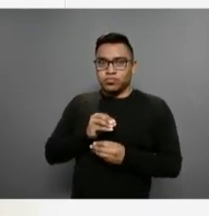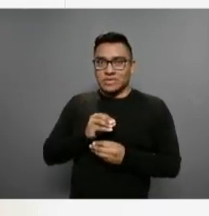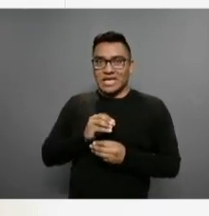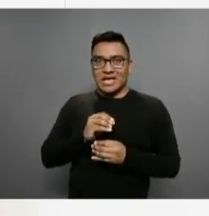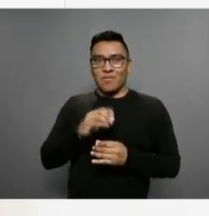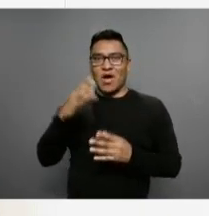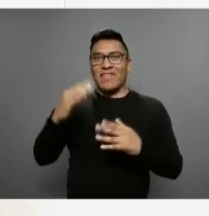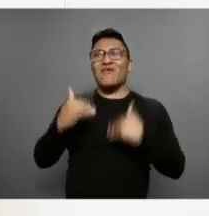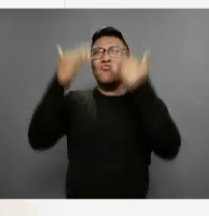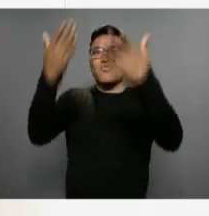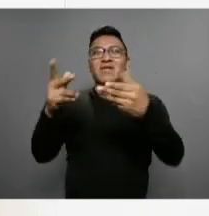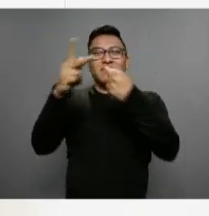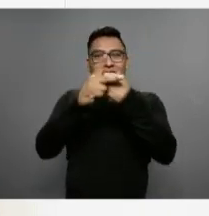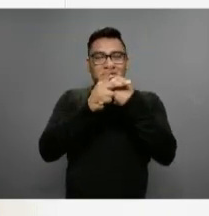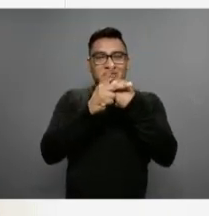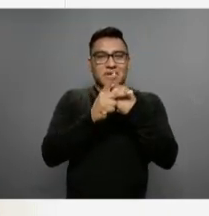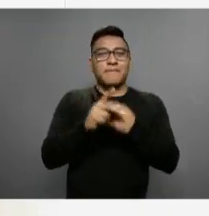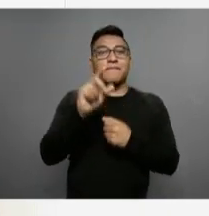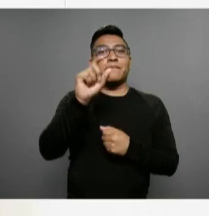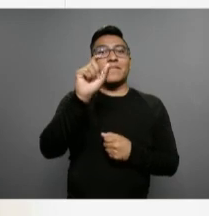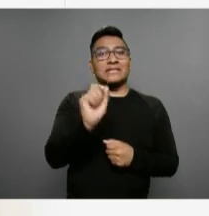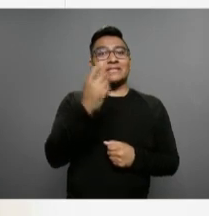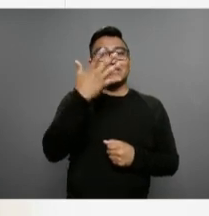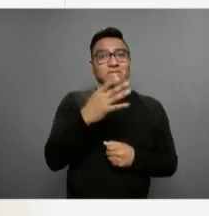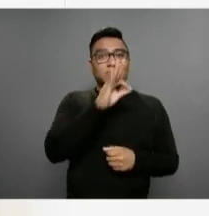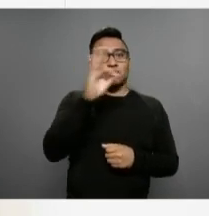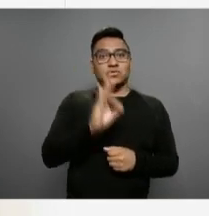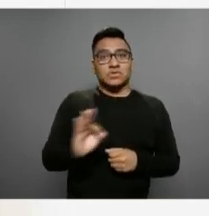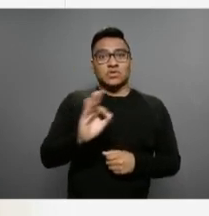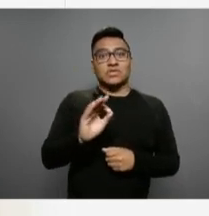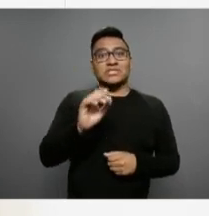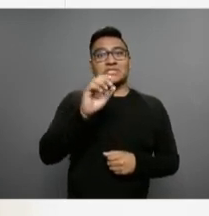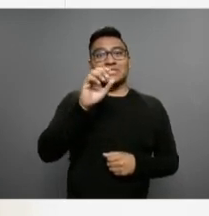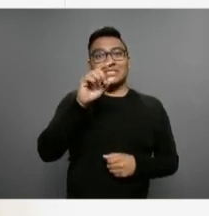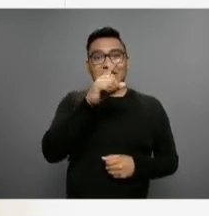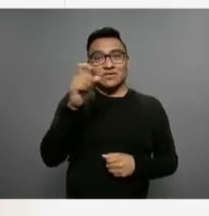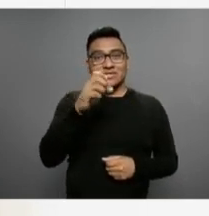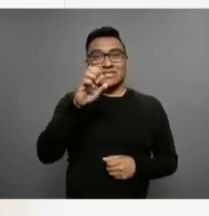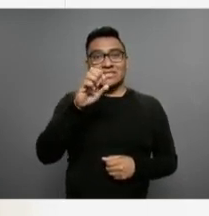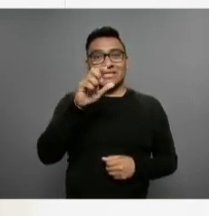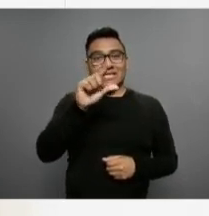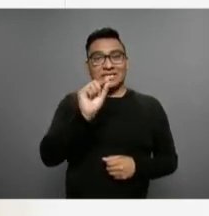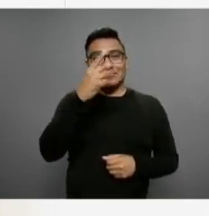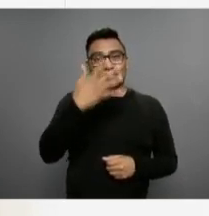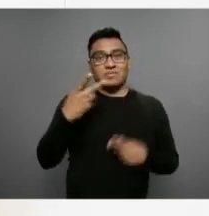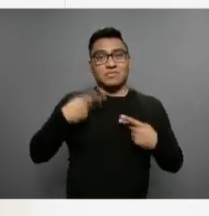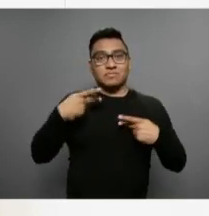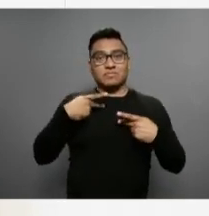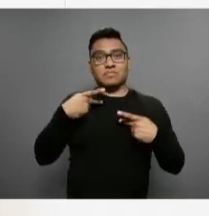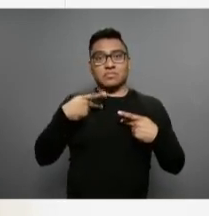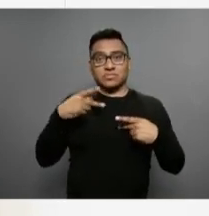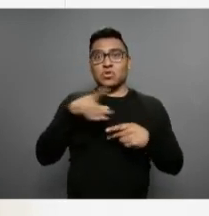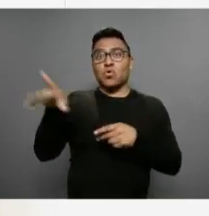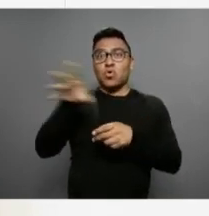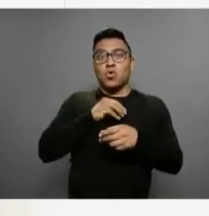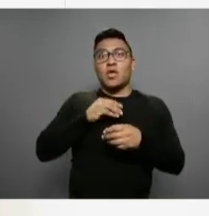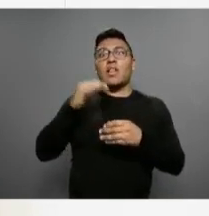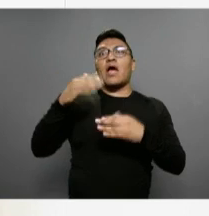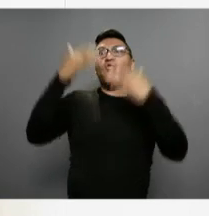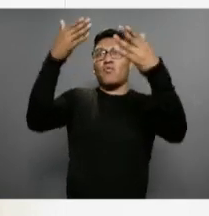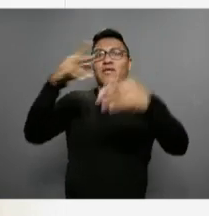Efectivamente. Importados. El 25%, o sea, un total de 177 casos son asociados a importación y el